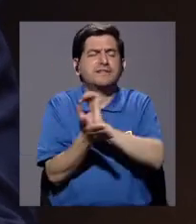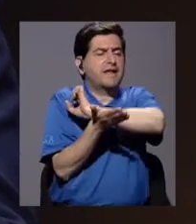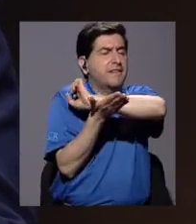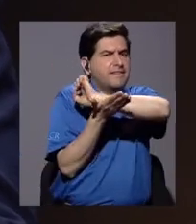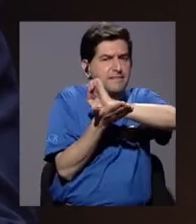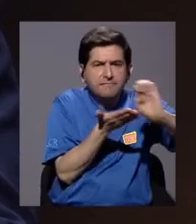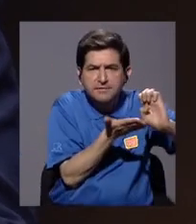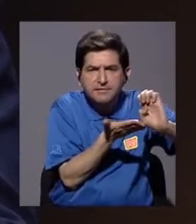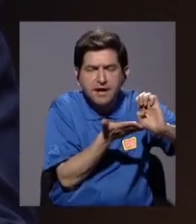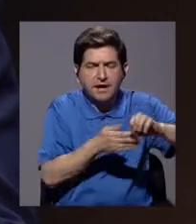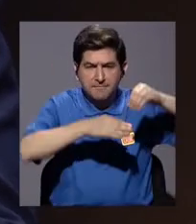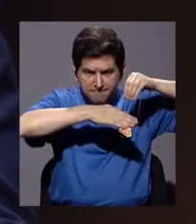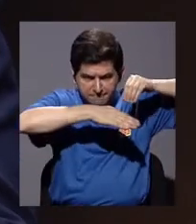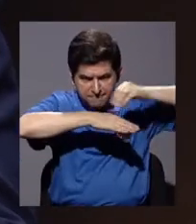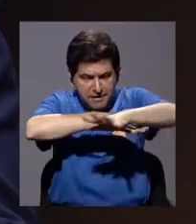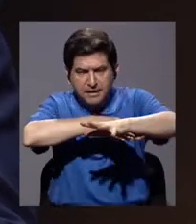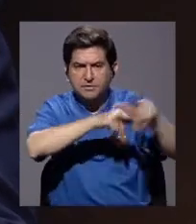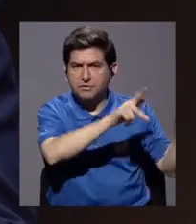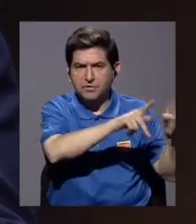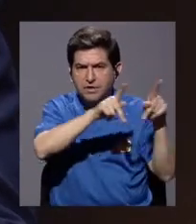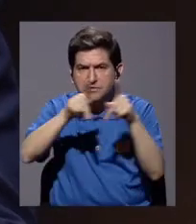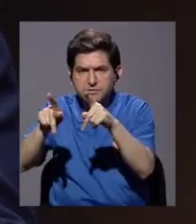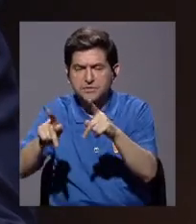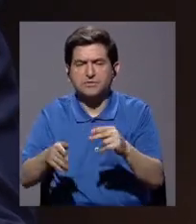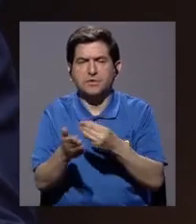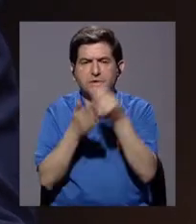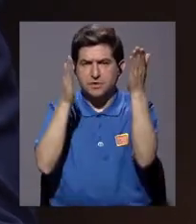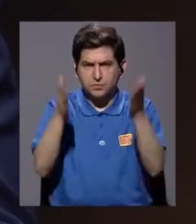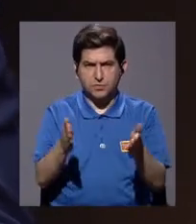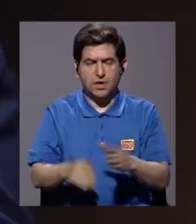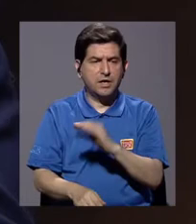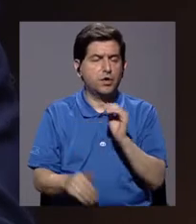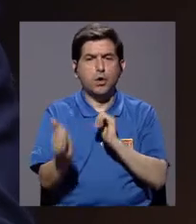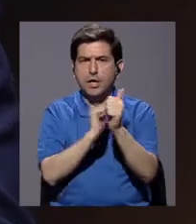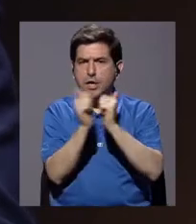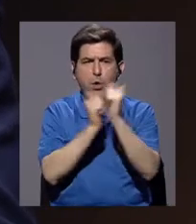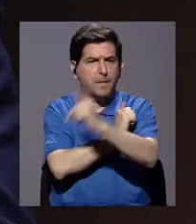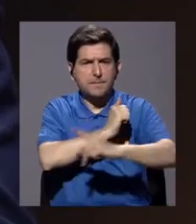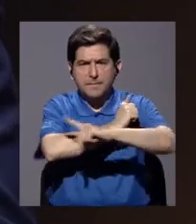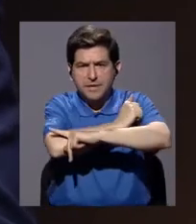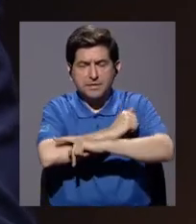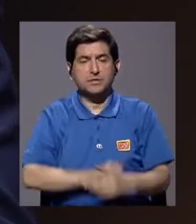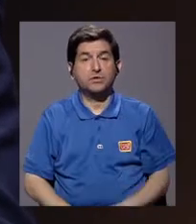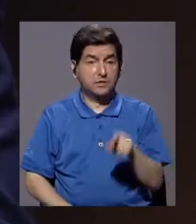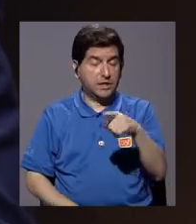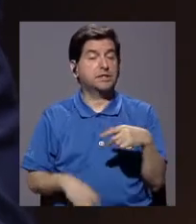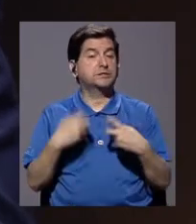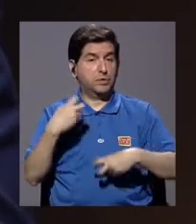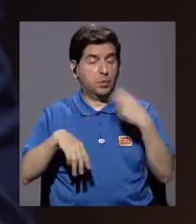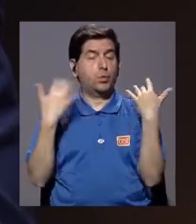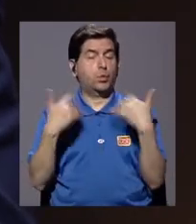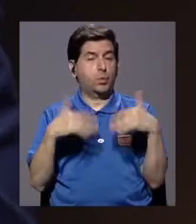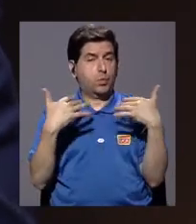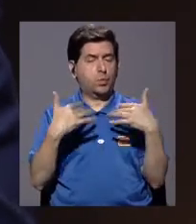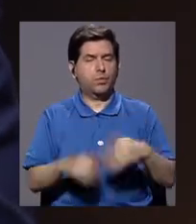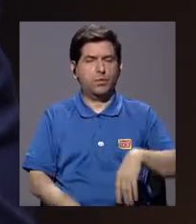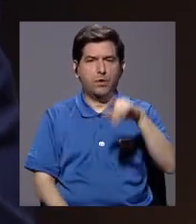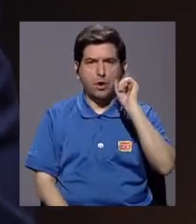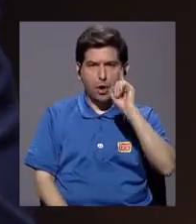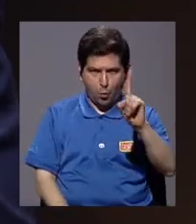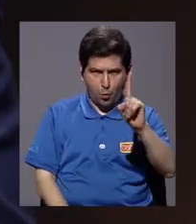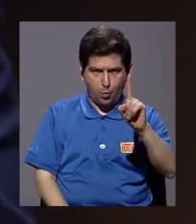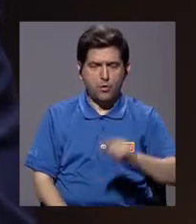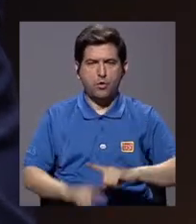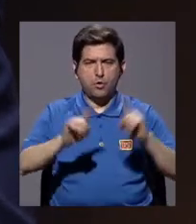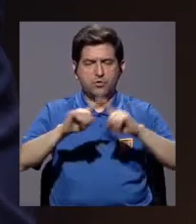de evitar ese efecto sobre los usuarios y sobre la competitividad del país? Es gravísimo, muy grave. Uno,